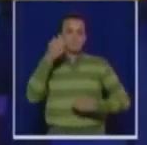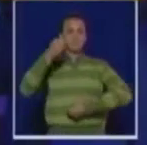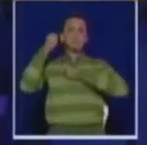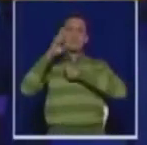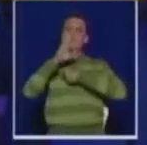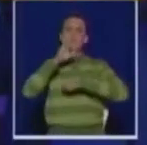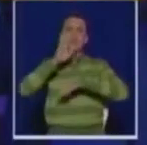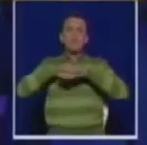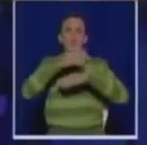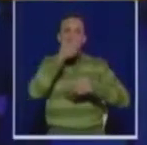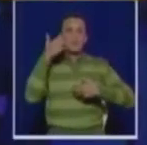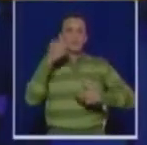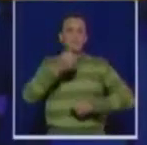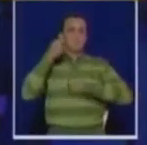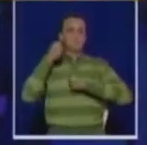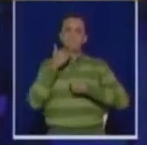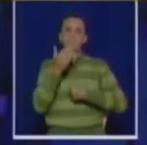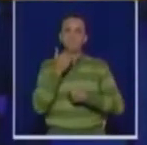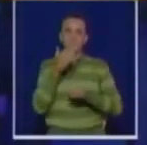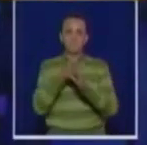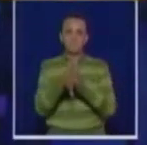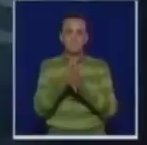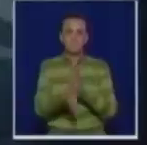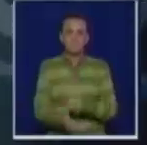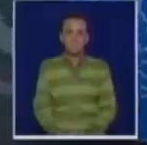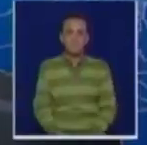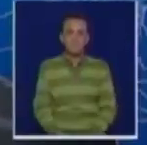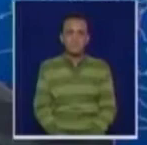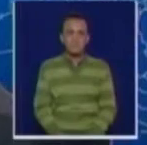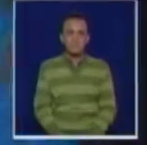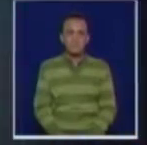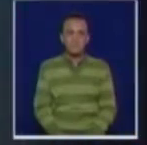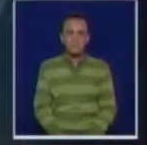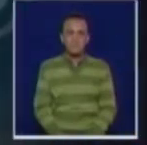y otras noticias en nuestro siguiente segmento informativo.